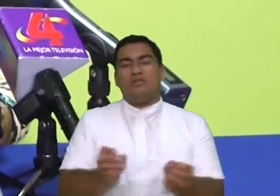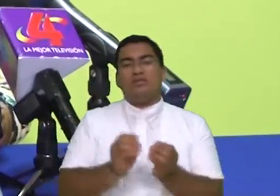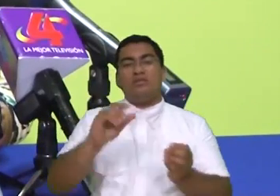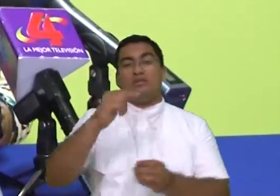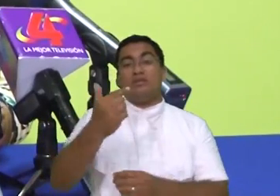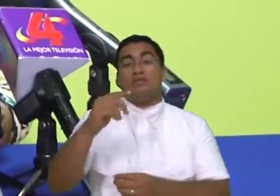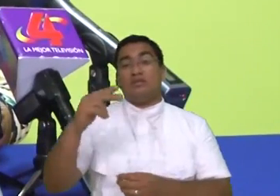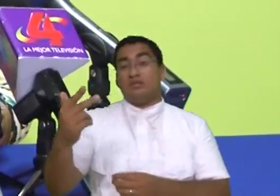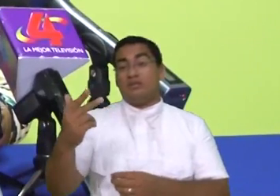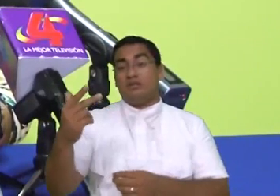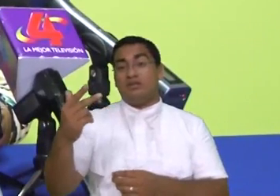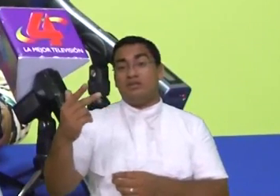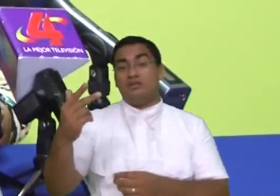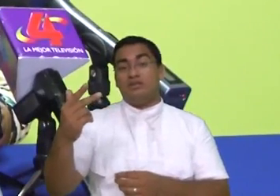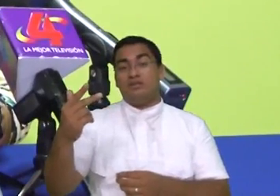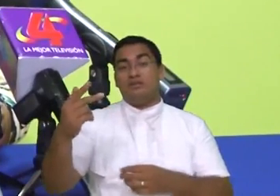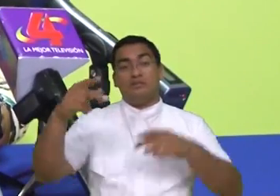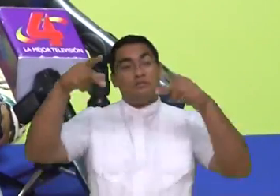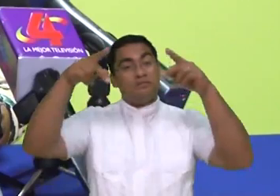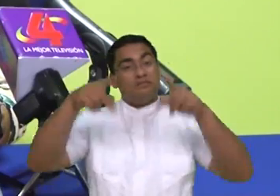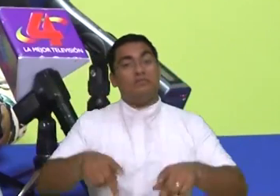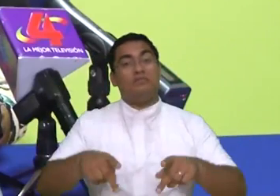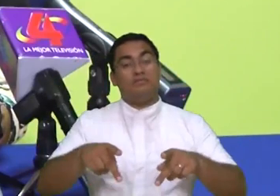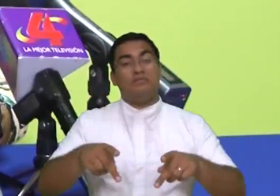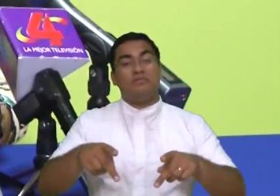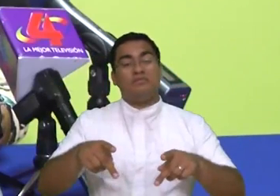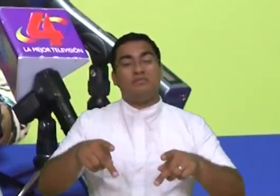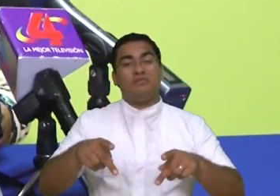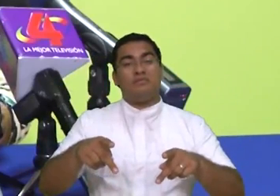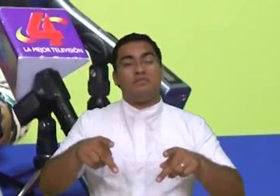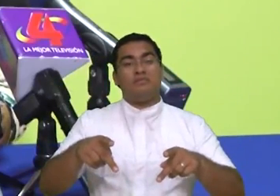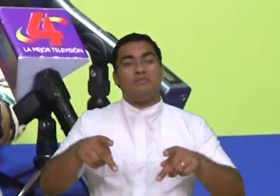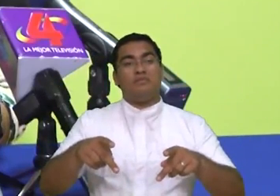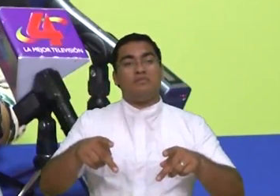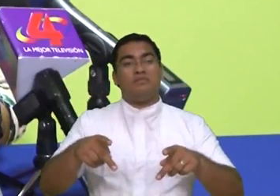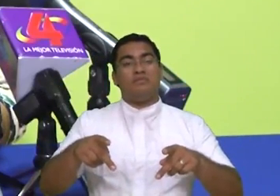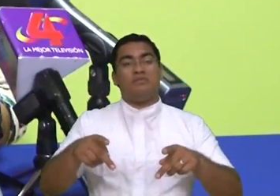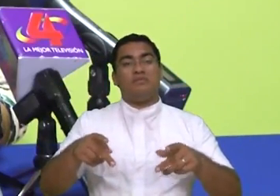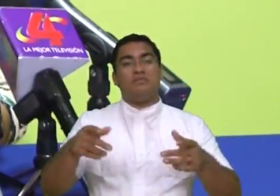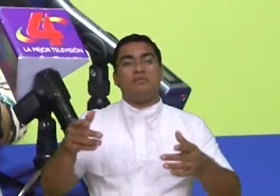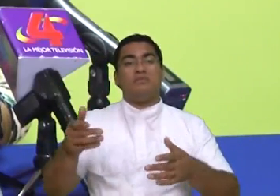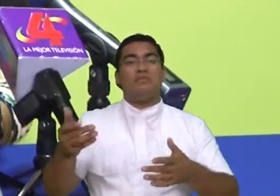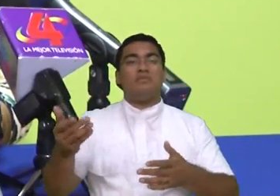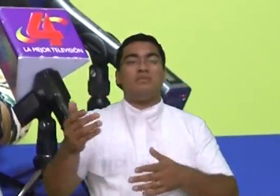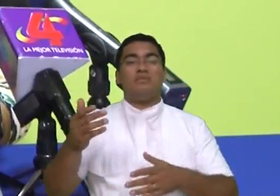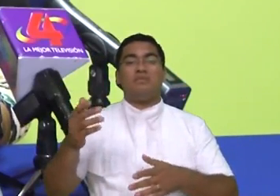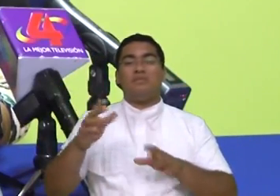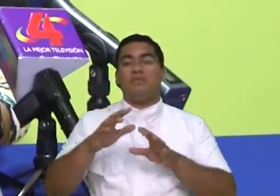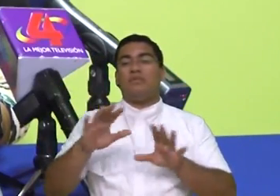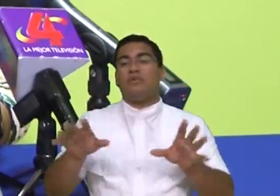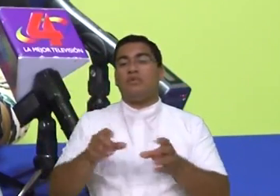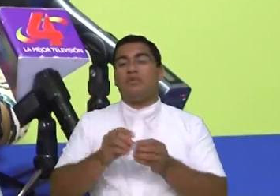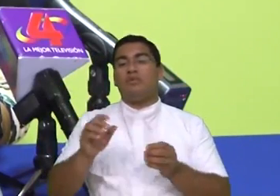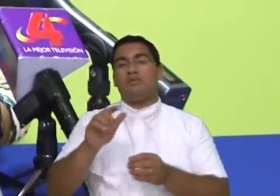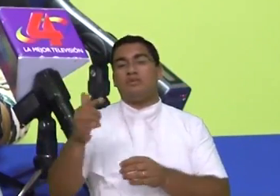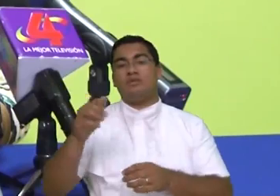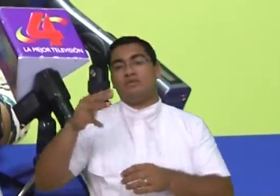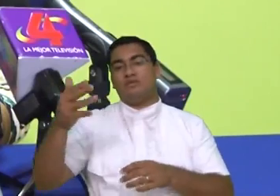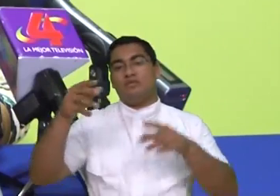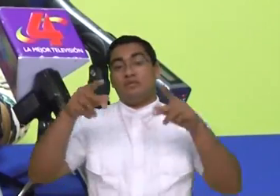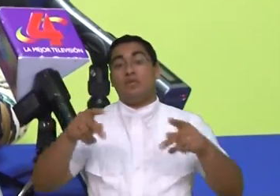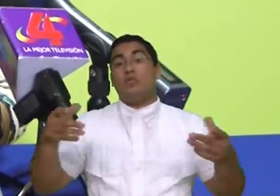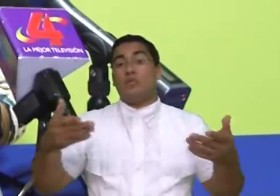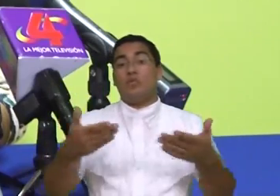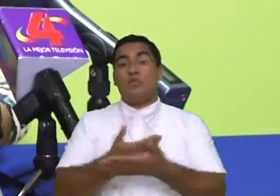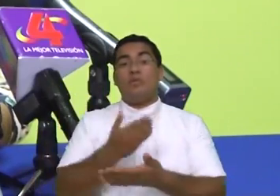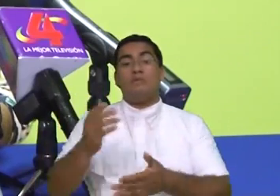casos afectados, excluyendo a China, que serían un total de 79. Los nuevos países afectados del día